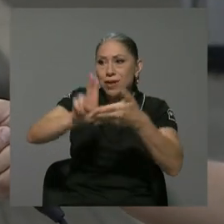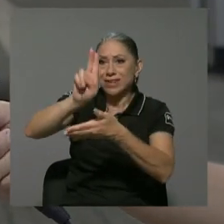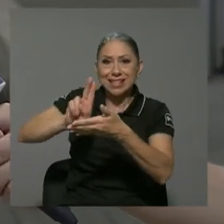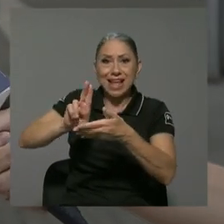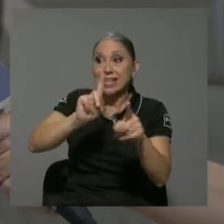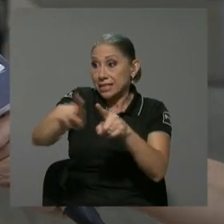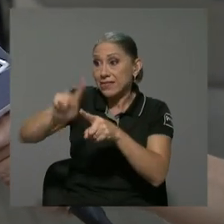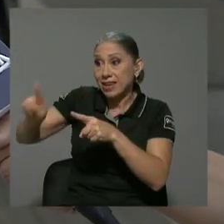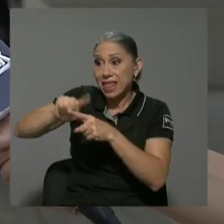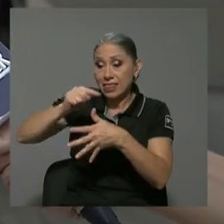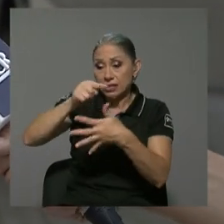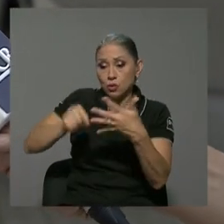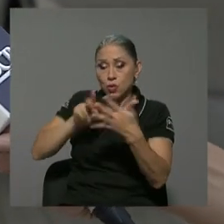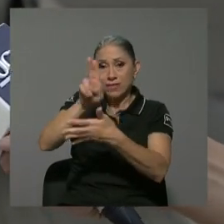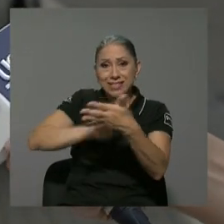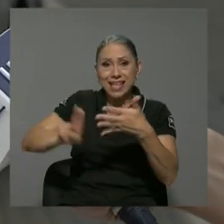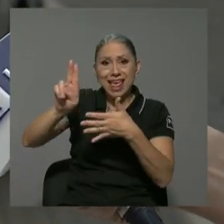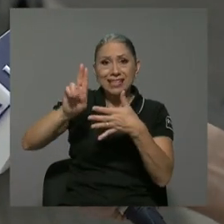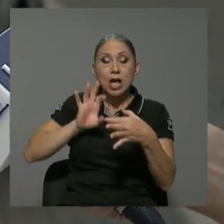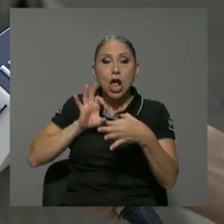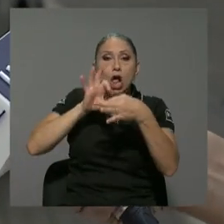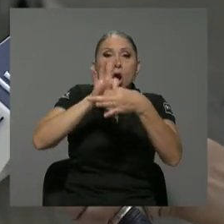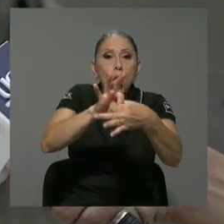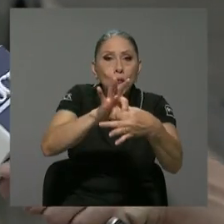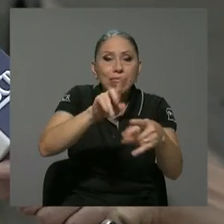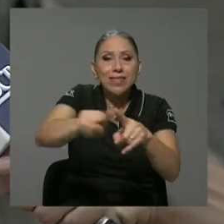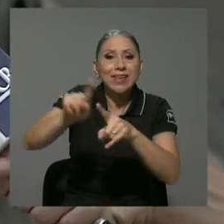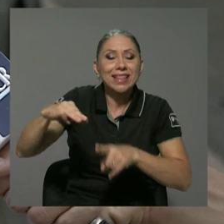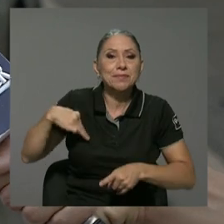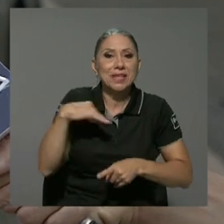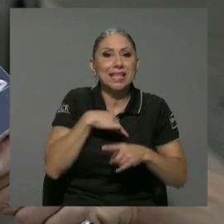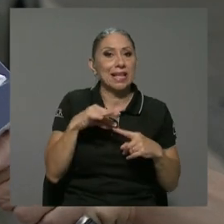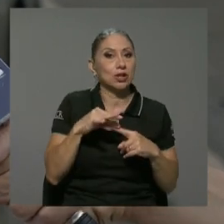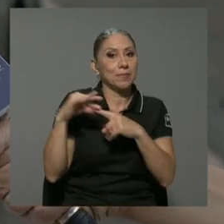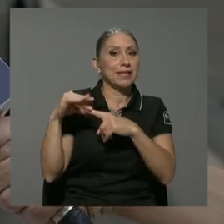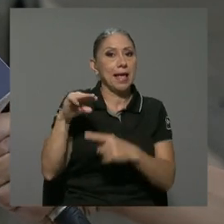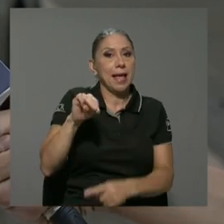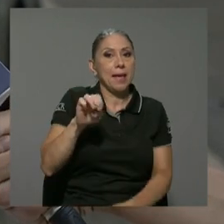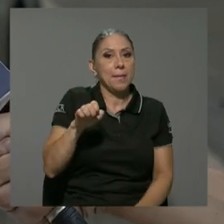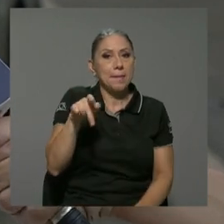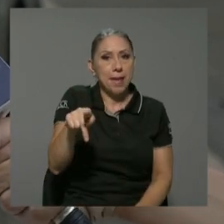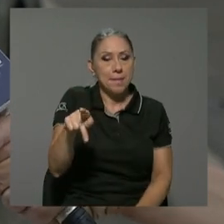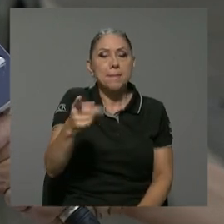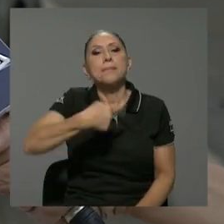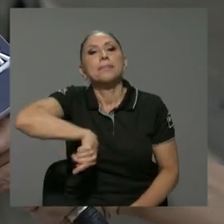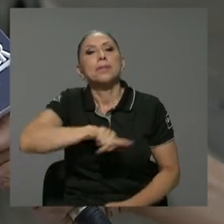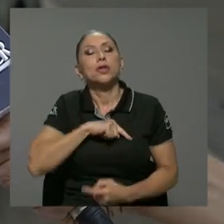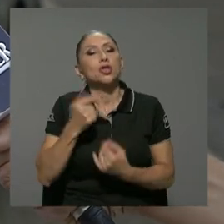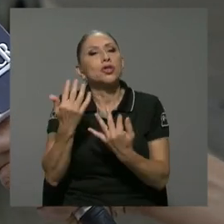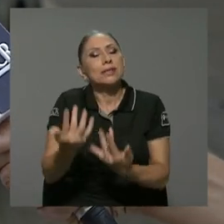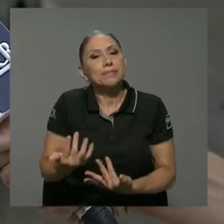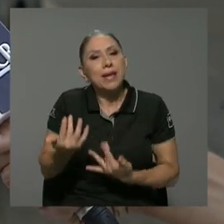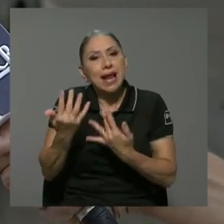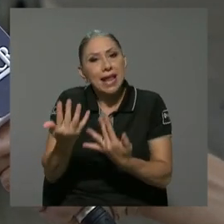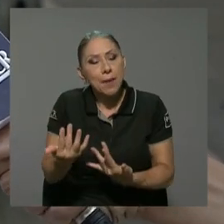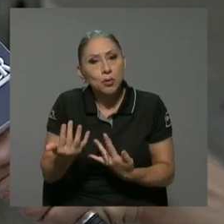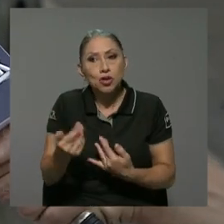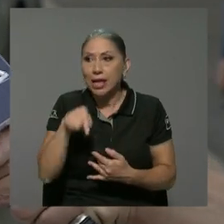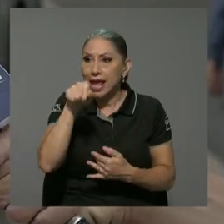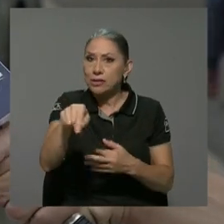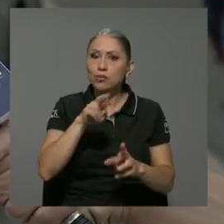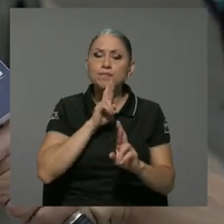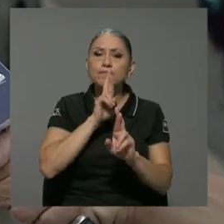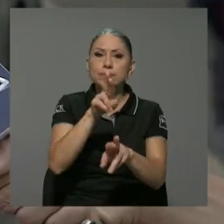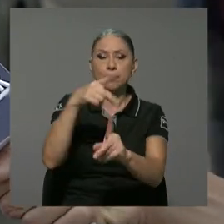con los diferentes ministerios, particularmente el Ministerio de Educación, esperaríamos pues que surta un efecto positivo,